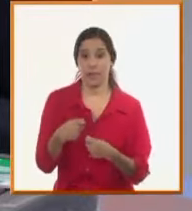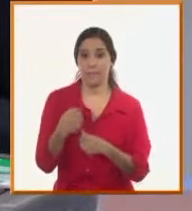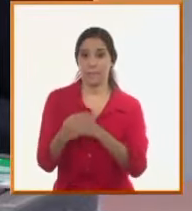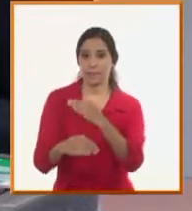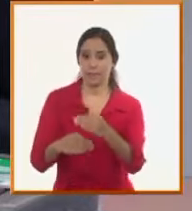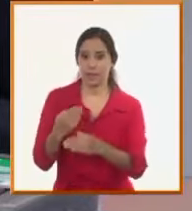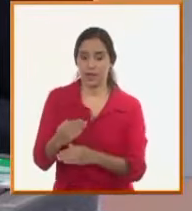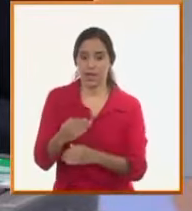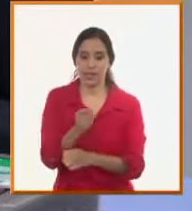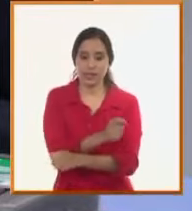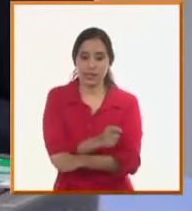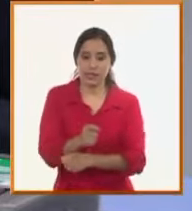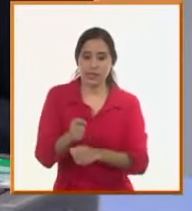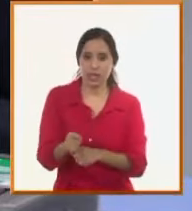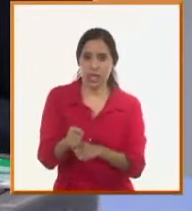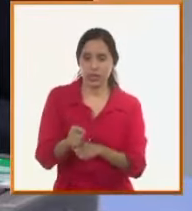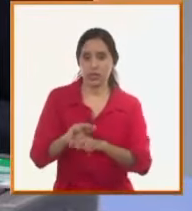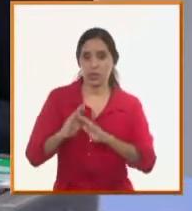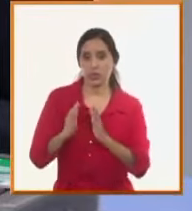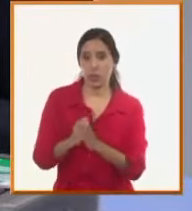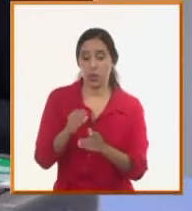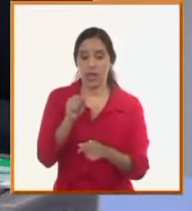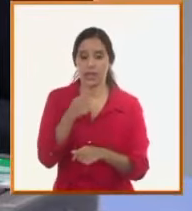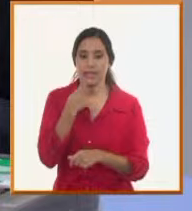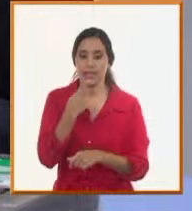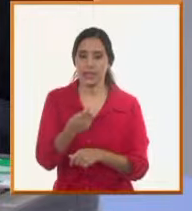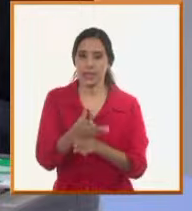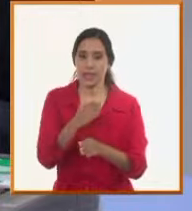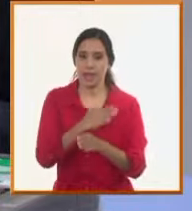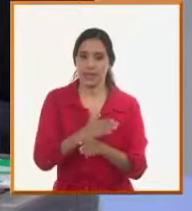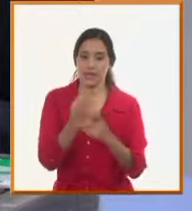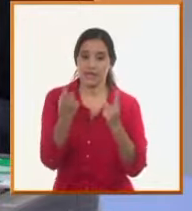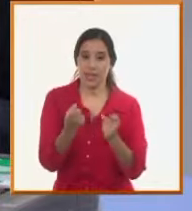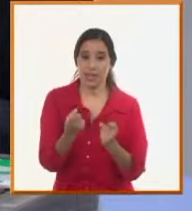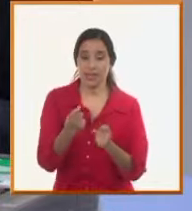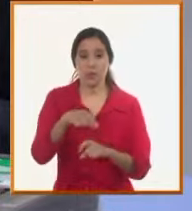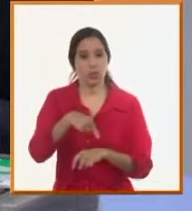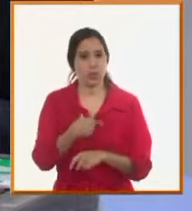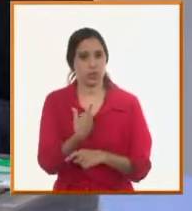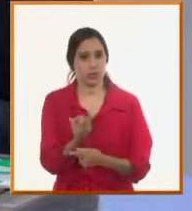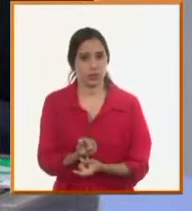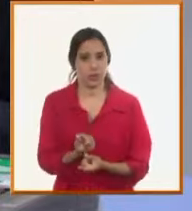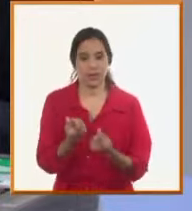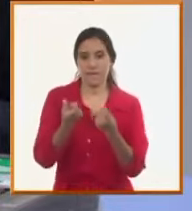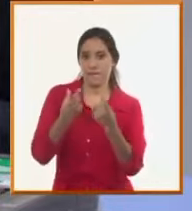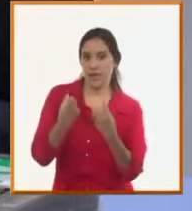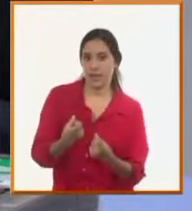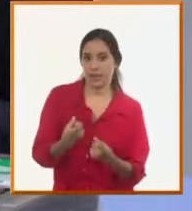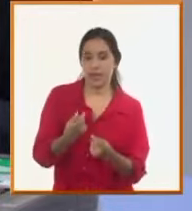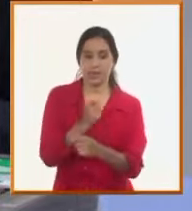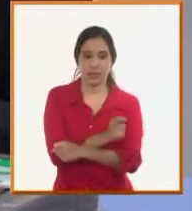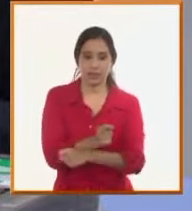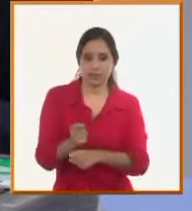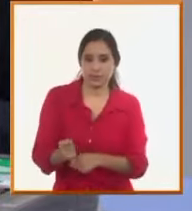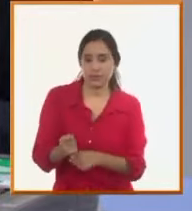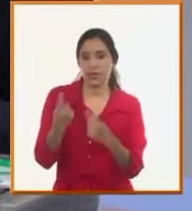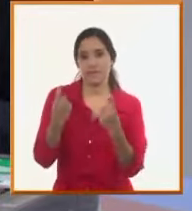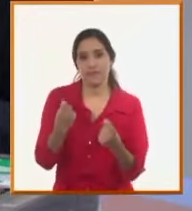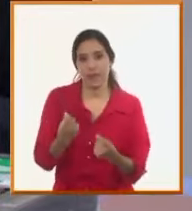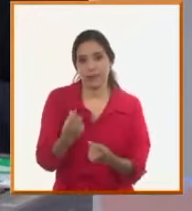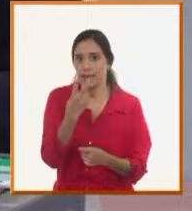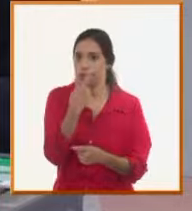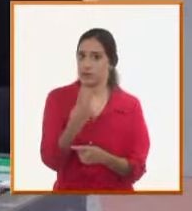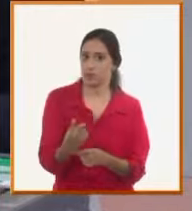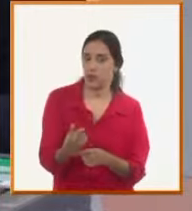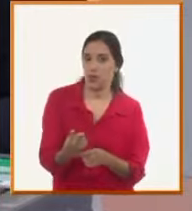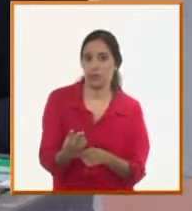todo lo que hemos visto aquí. O sea, aquí se evidencia la falta de cultura de seguro, pero también la falta de asesoría, la falta de atención